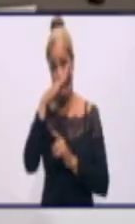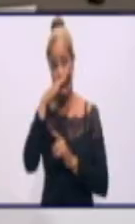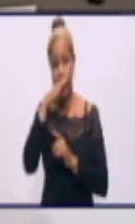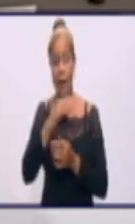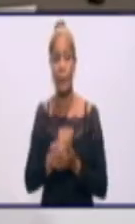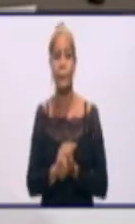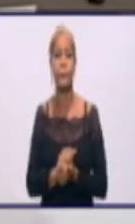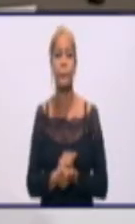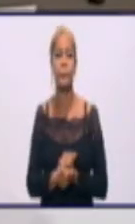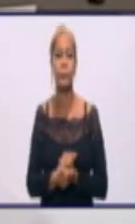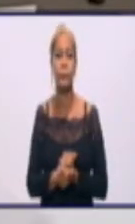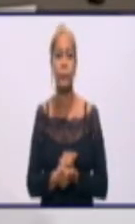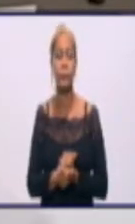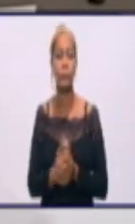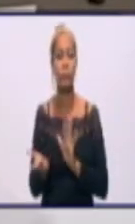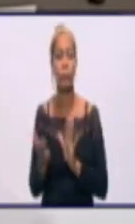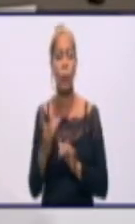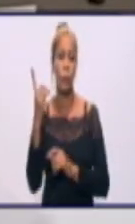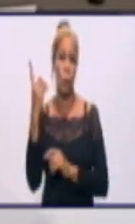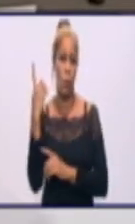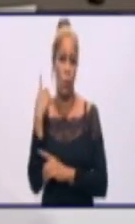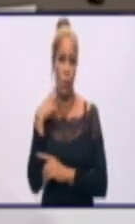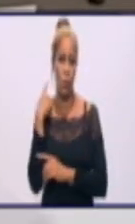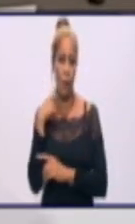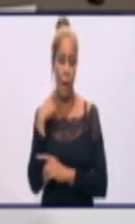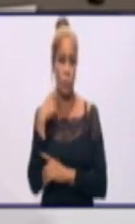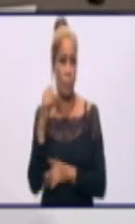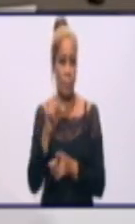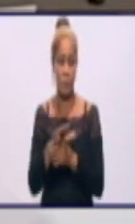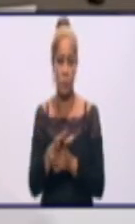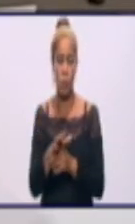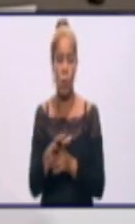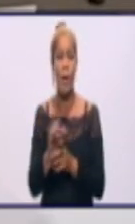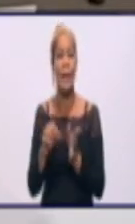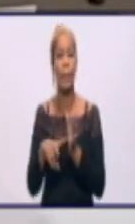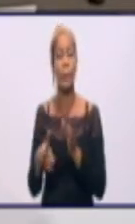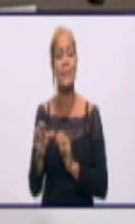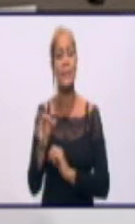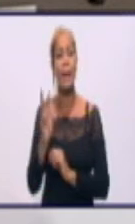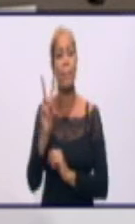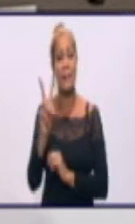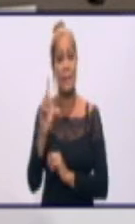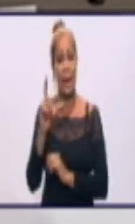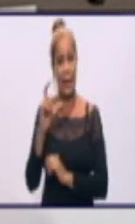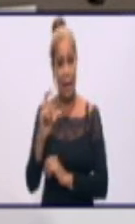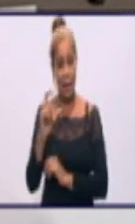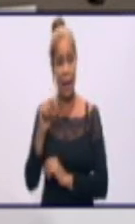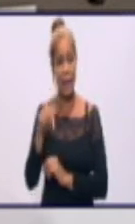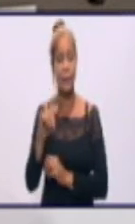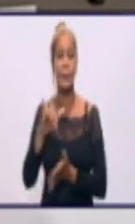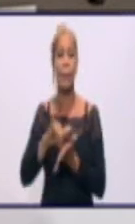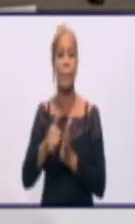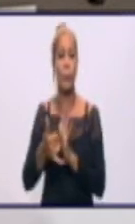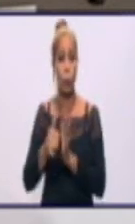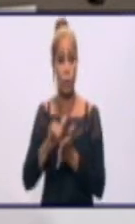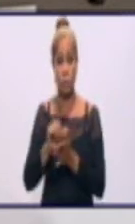conoce. Hace un año empezó en Villa Clara, ya este proyecto viene desde Villa